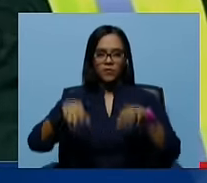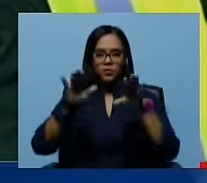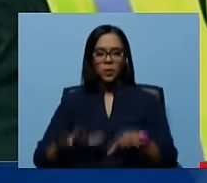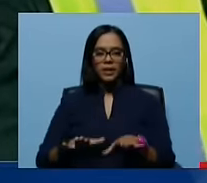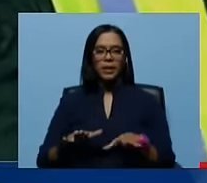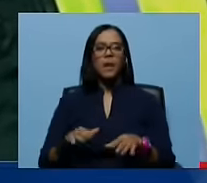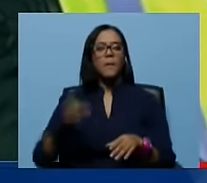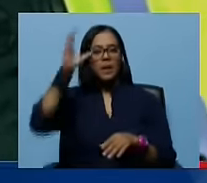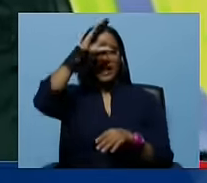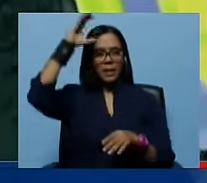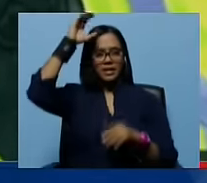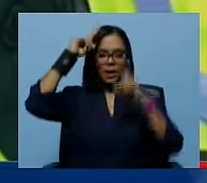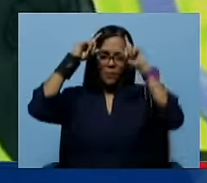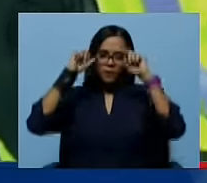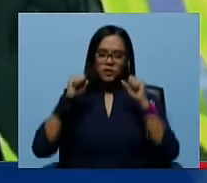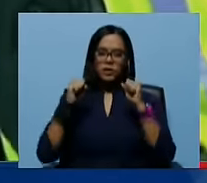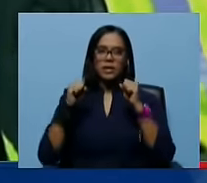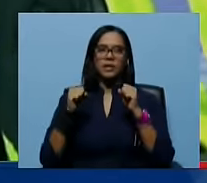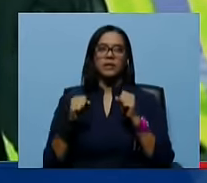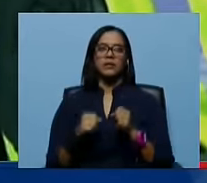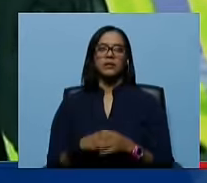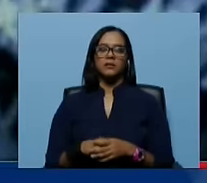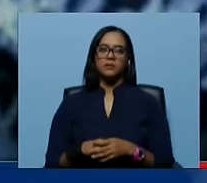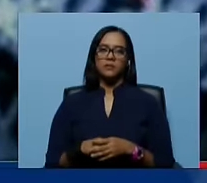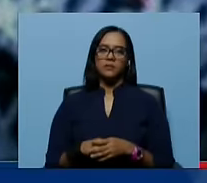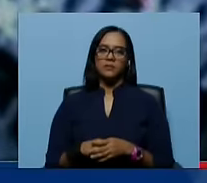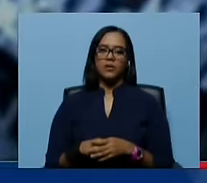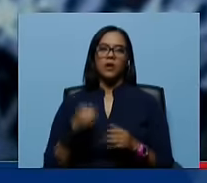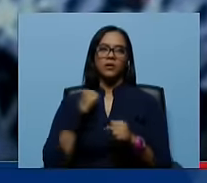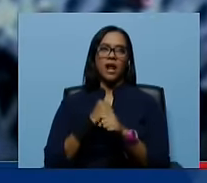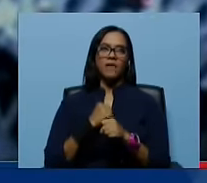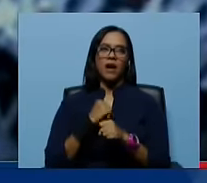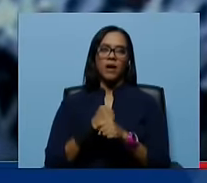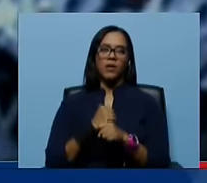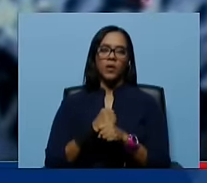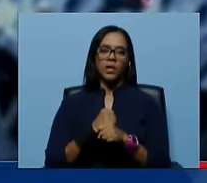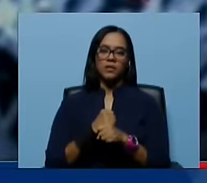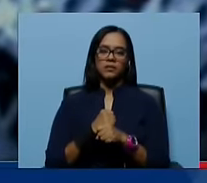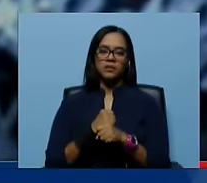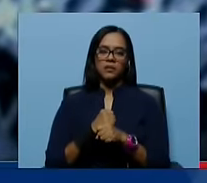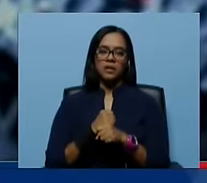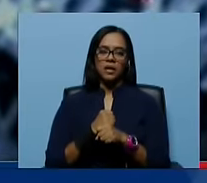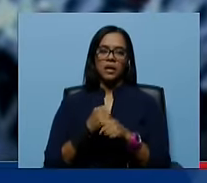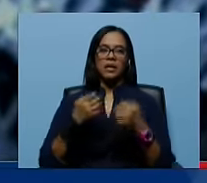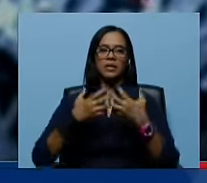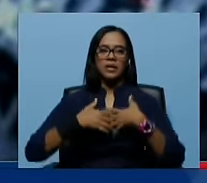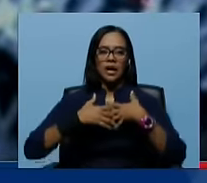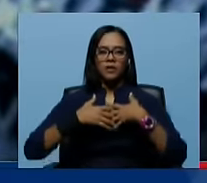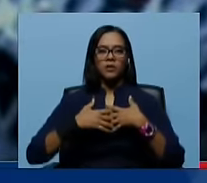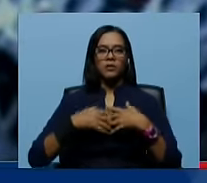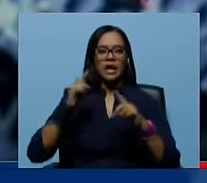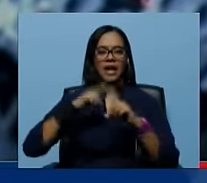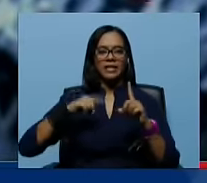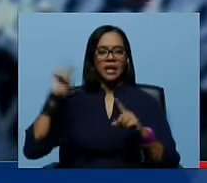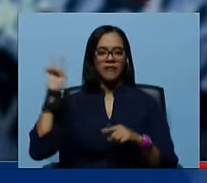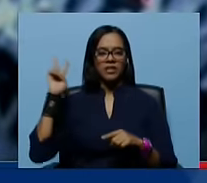por la capacidad profesional de los trabajadores de la industria eléctrica